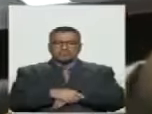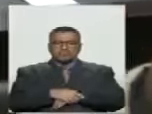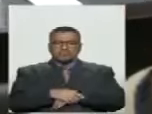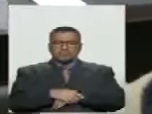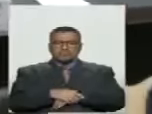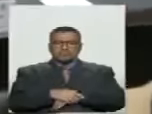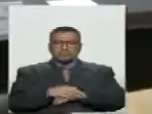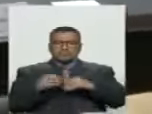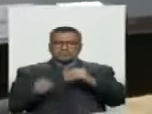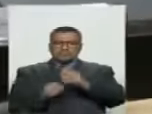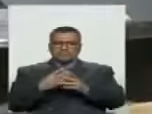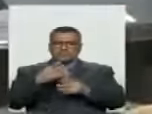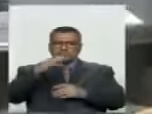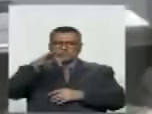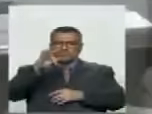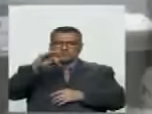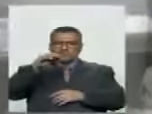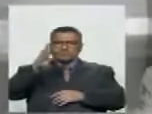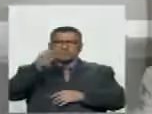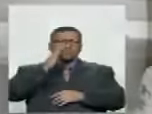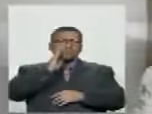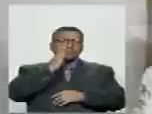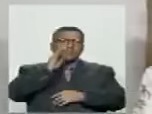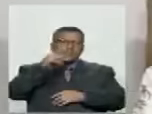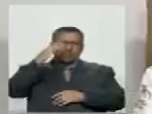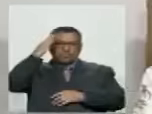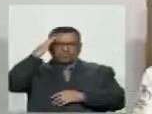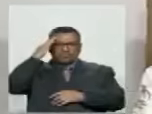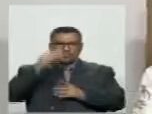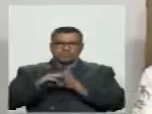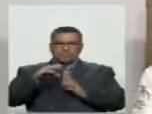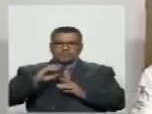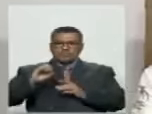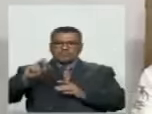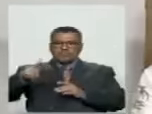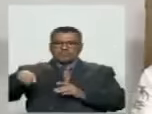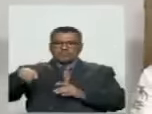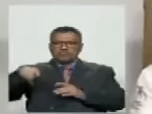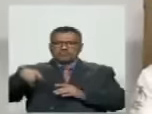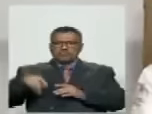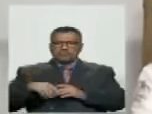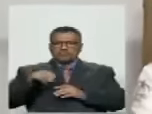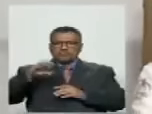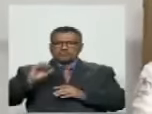es cofundador de Facebook. Se llama Sean Parker.